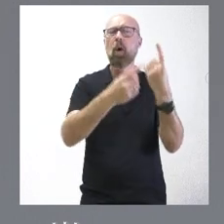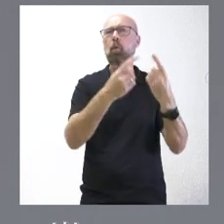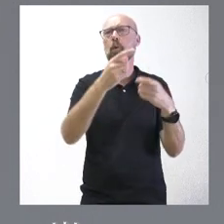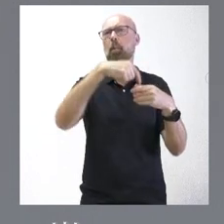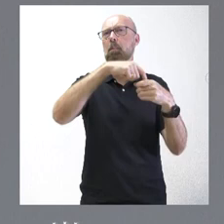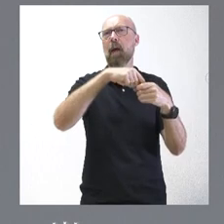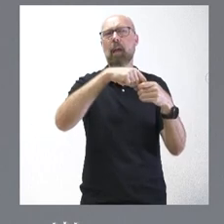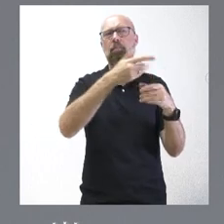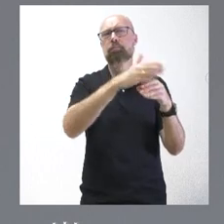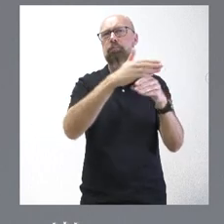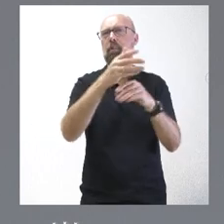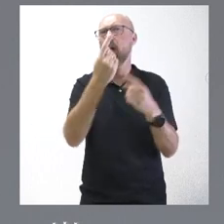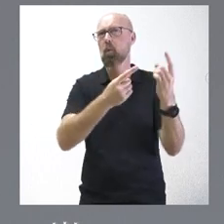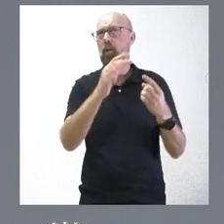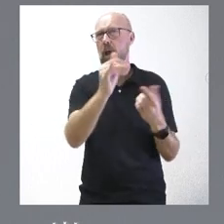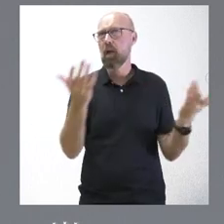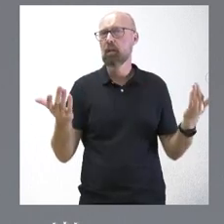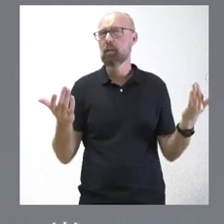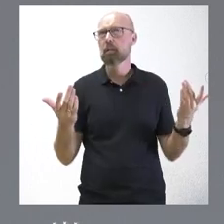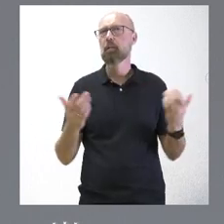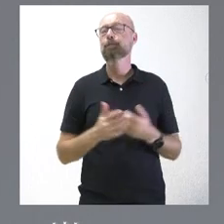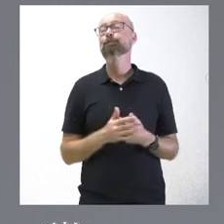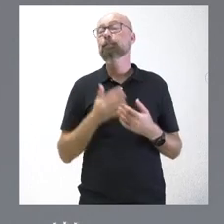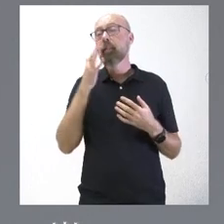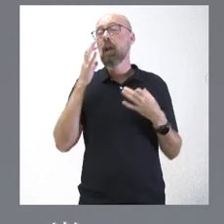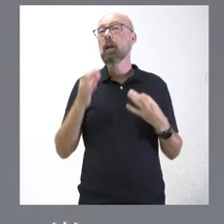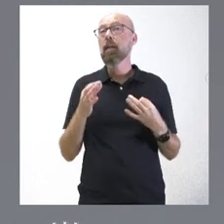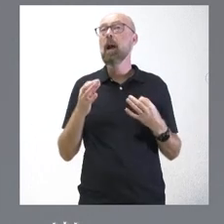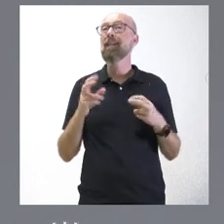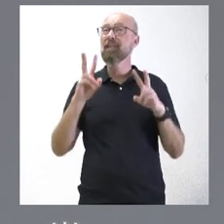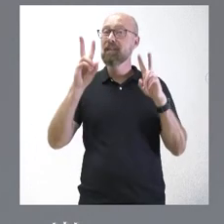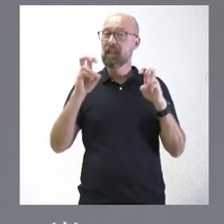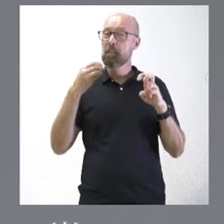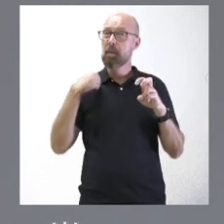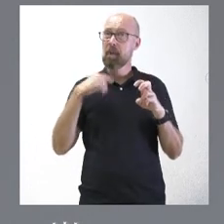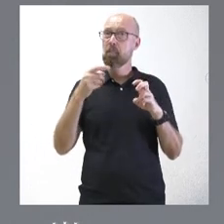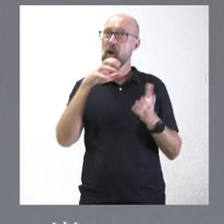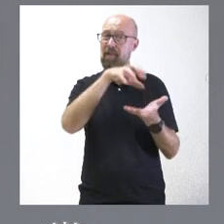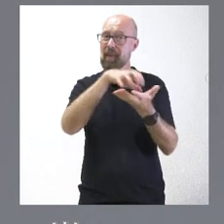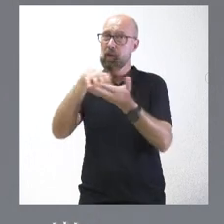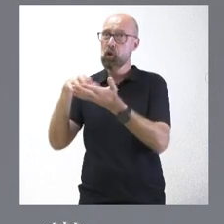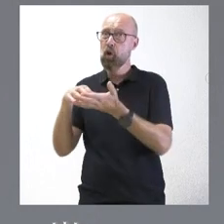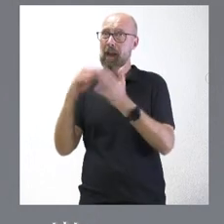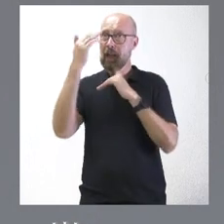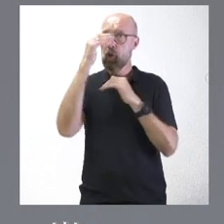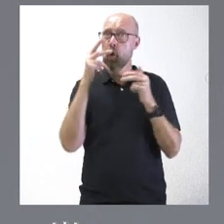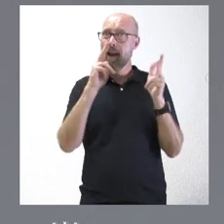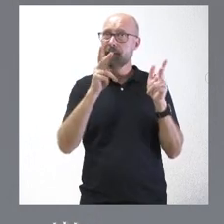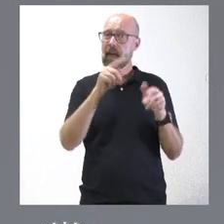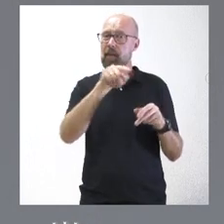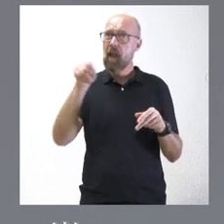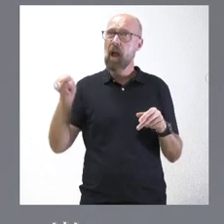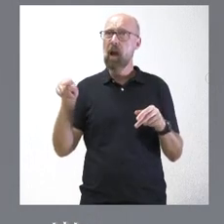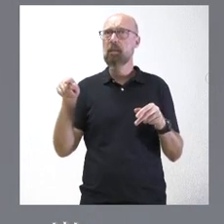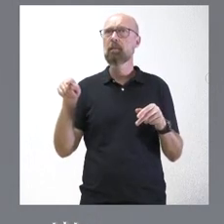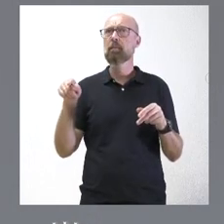plazas vacías la verdad es que el mundo Residencial El Mundo de los centros de atención Residencial en Castilla y